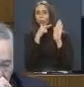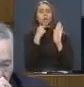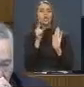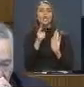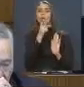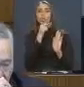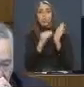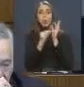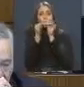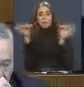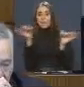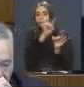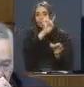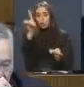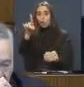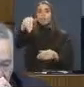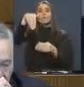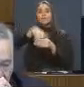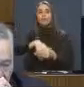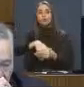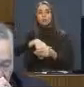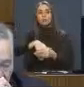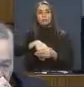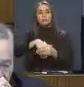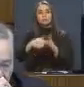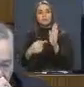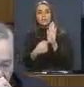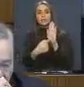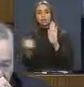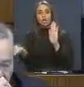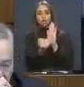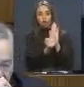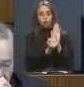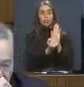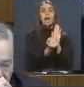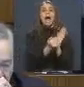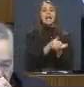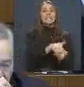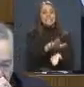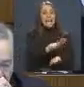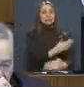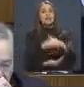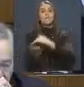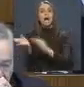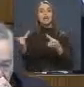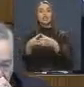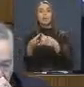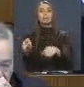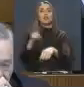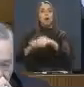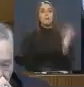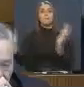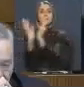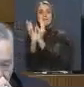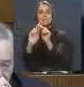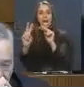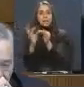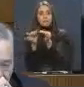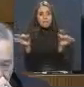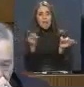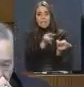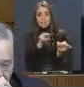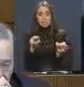dudas, por eso es que vamos a votar, por supuesto vamos a votar en contra para que vaya mixta y eso lo podamos arreglar. Si estamos a tiempo de